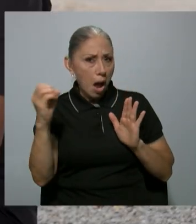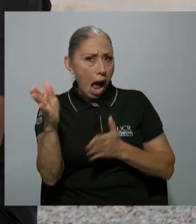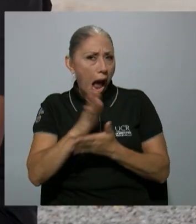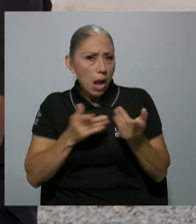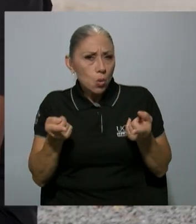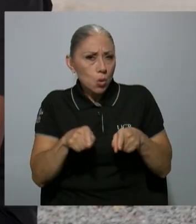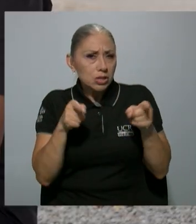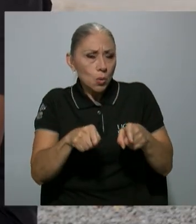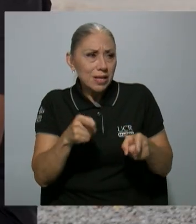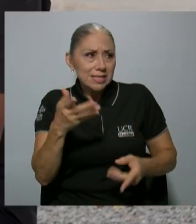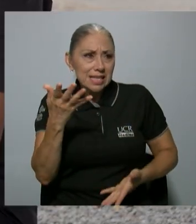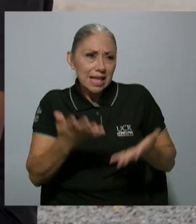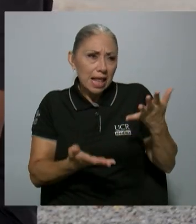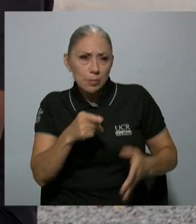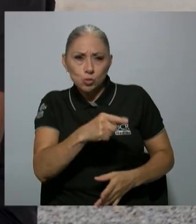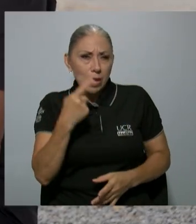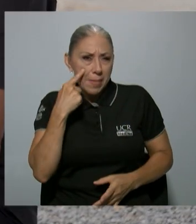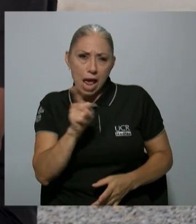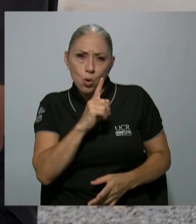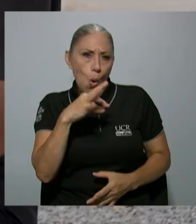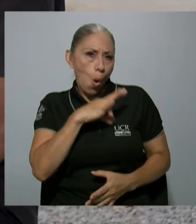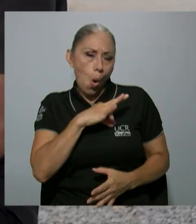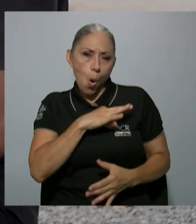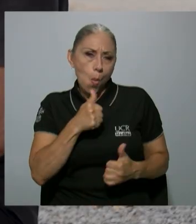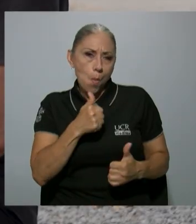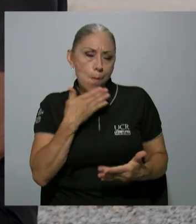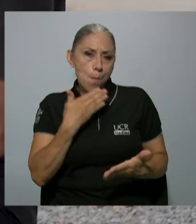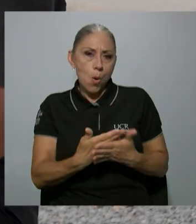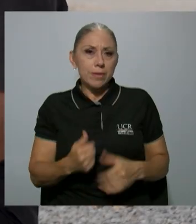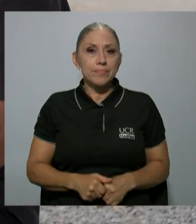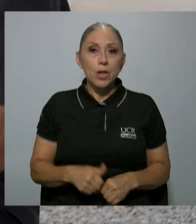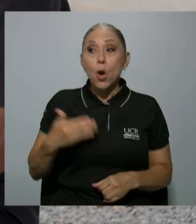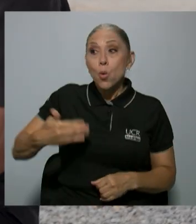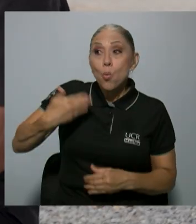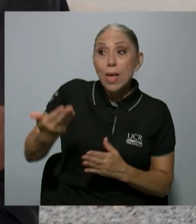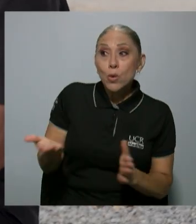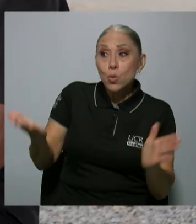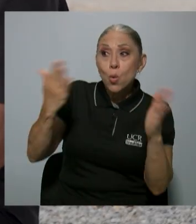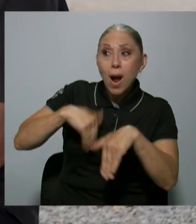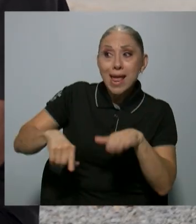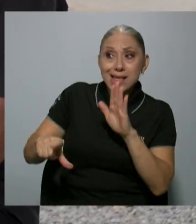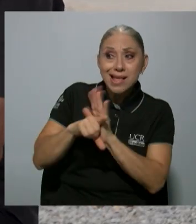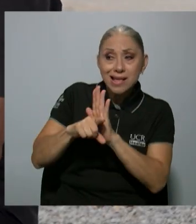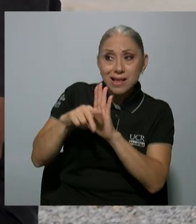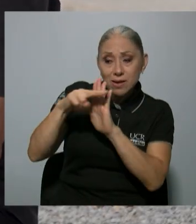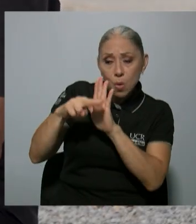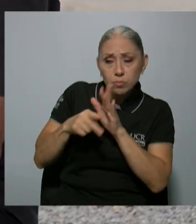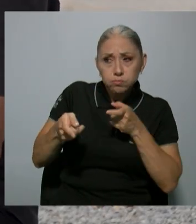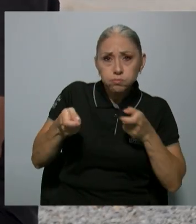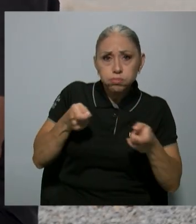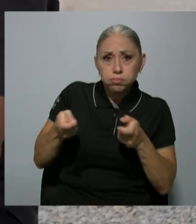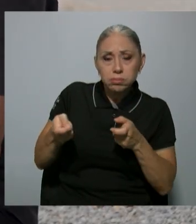tal vez usted no considere tan beneficiosos? Cuando se trabaja sin regulaciones,